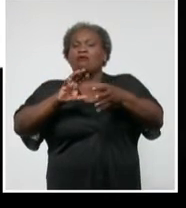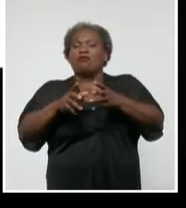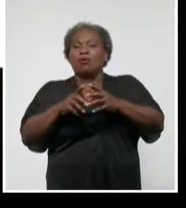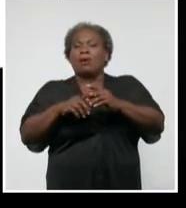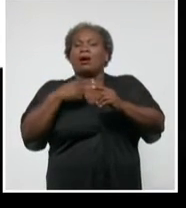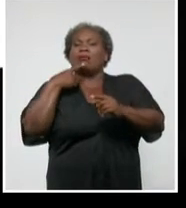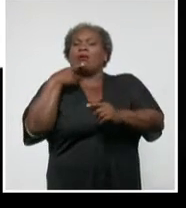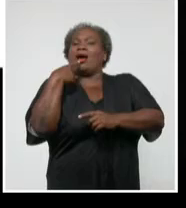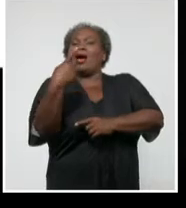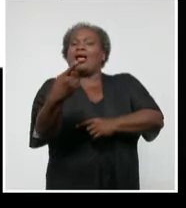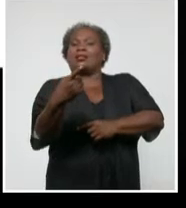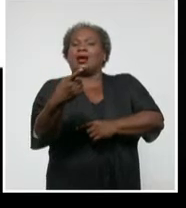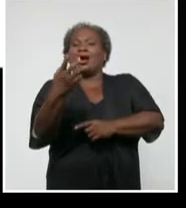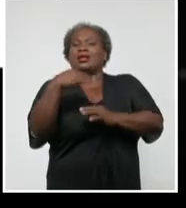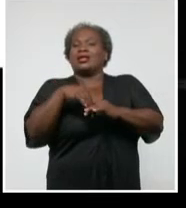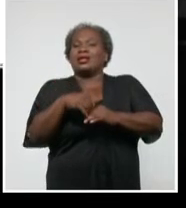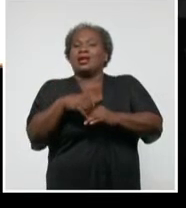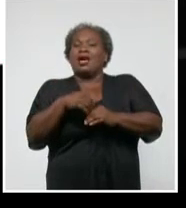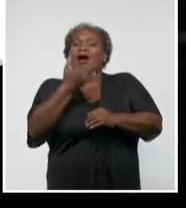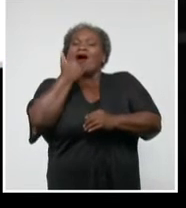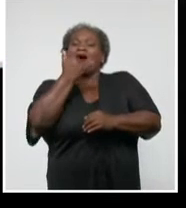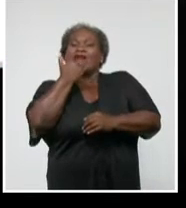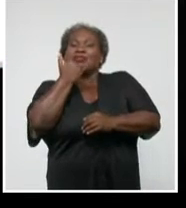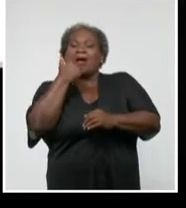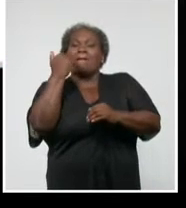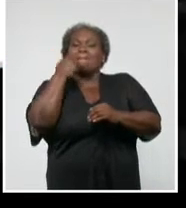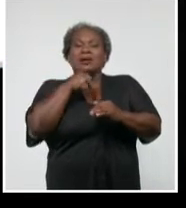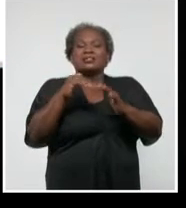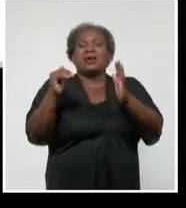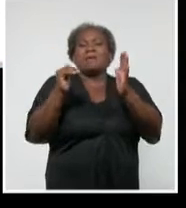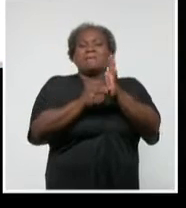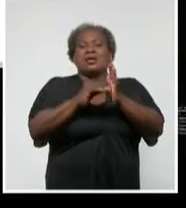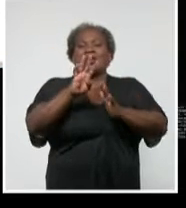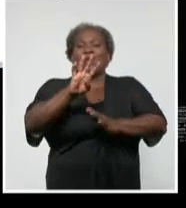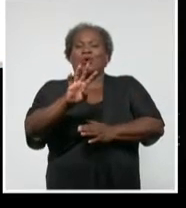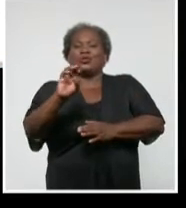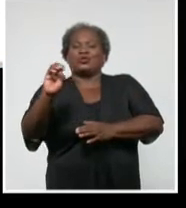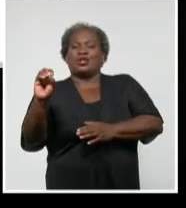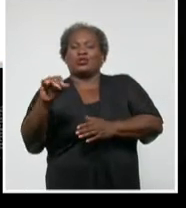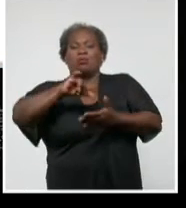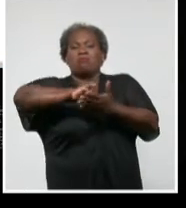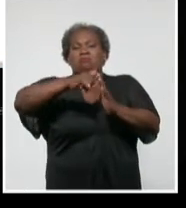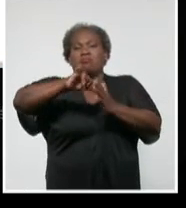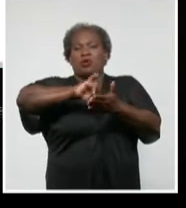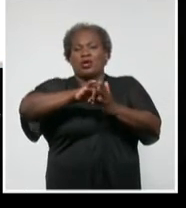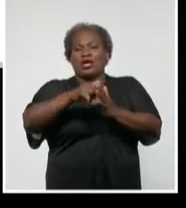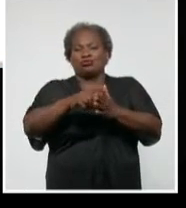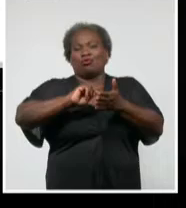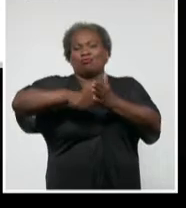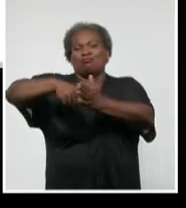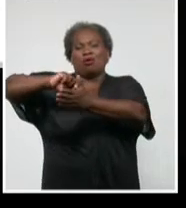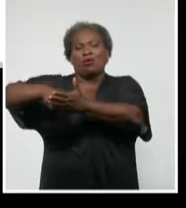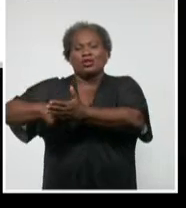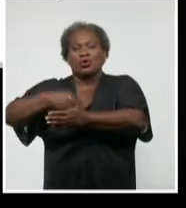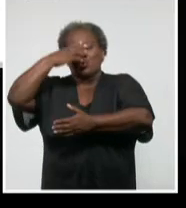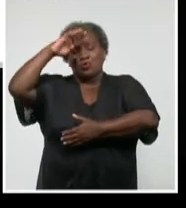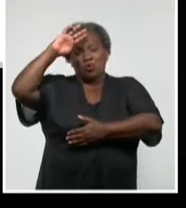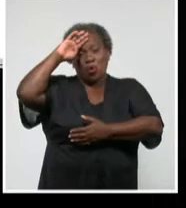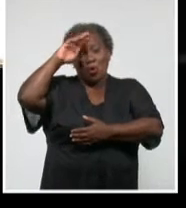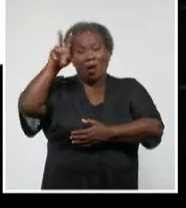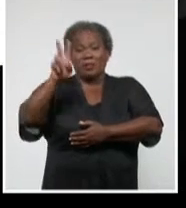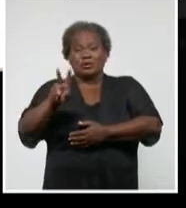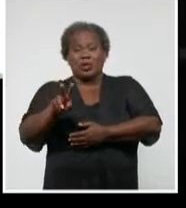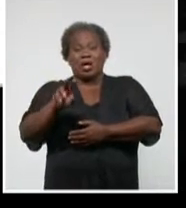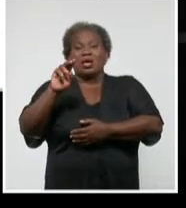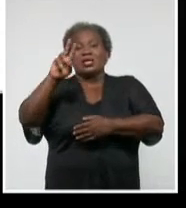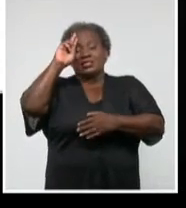e intentar desacreditar los más de 1.400 proyectos de colaboración entre Cuba y Venezuela en materias de salud,